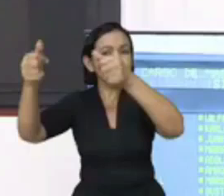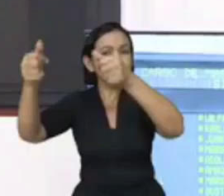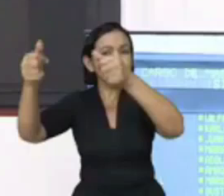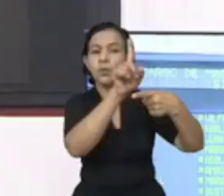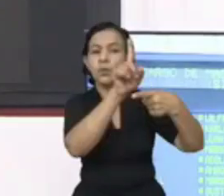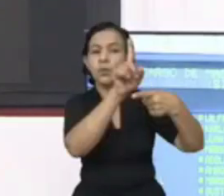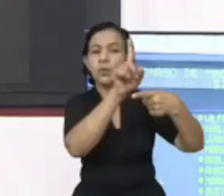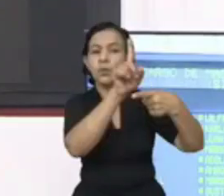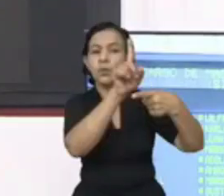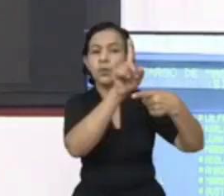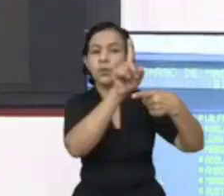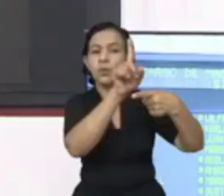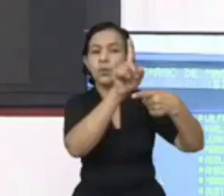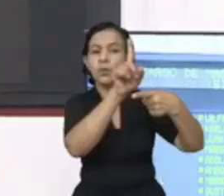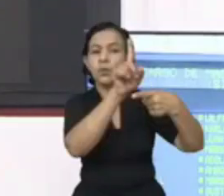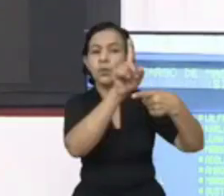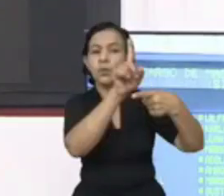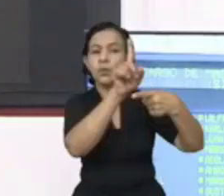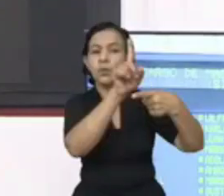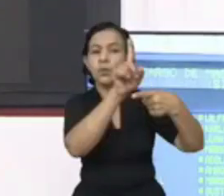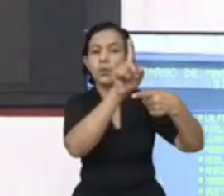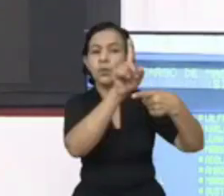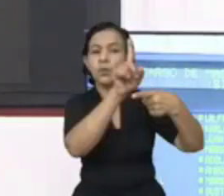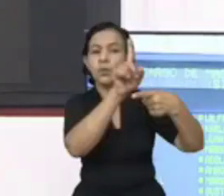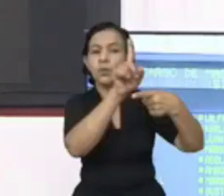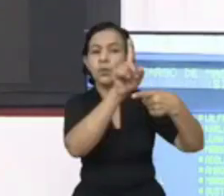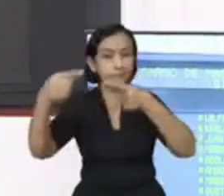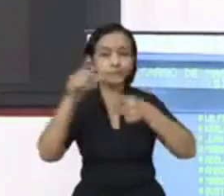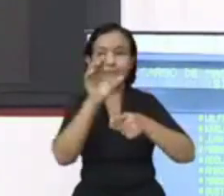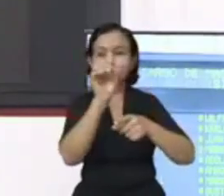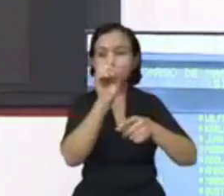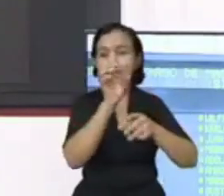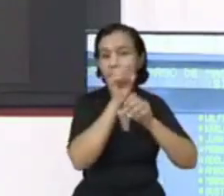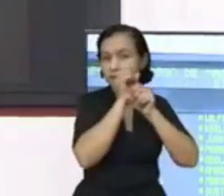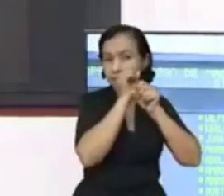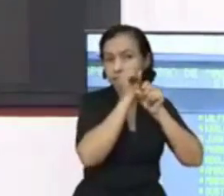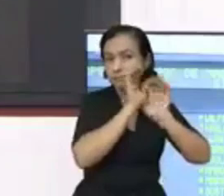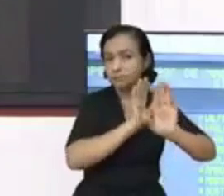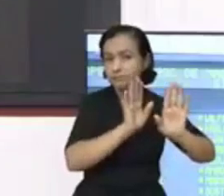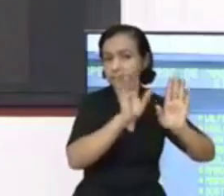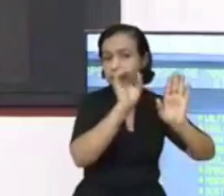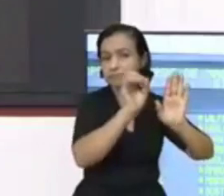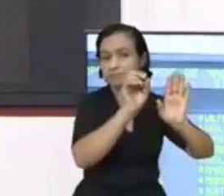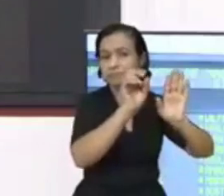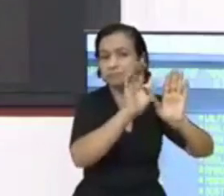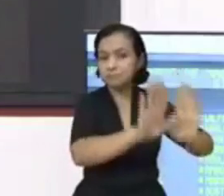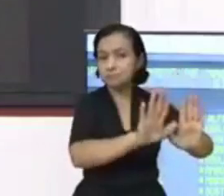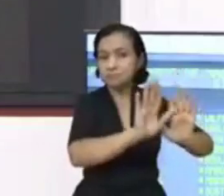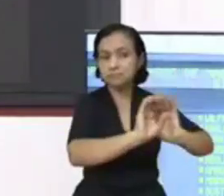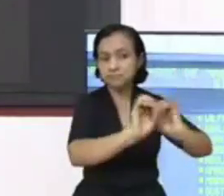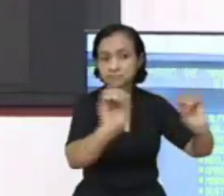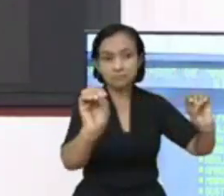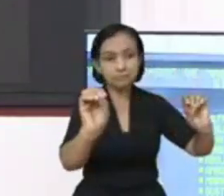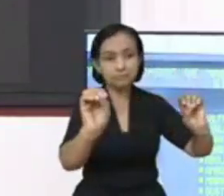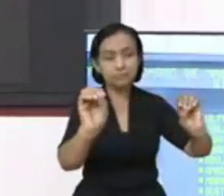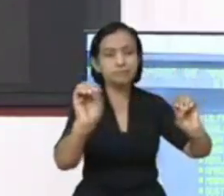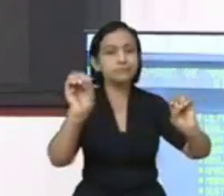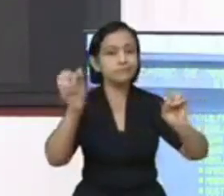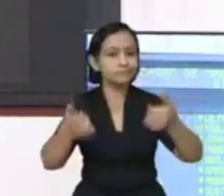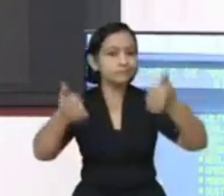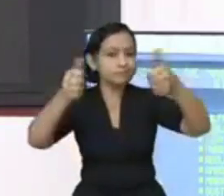una mano levantada, 88 votos a favor, 0 en contra, 0 abstenciones, 0 presentes.